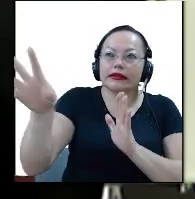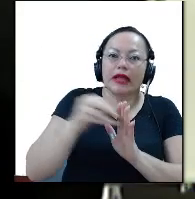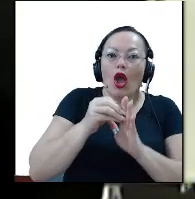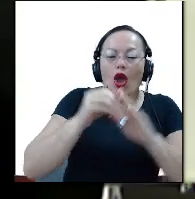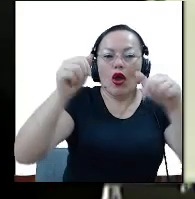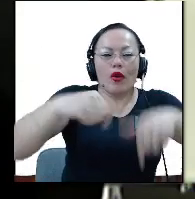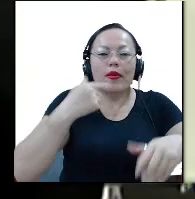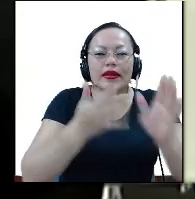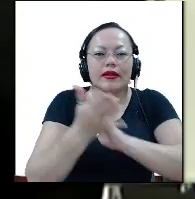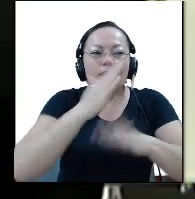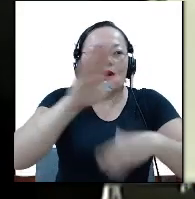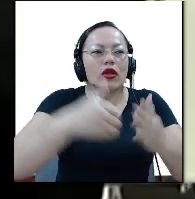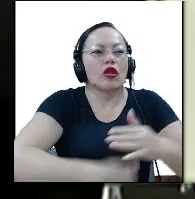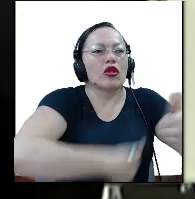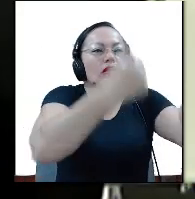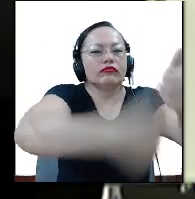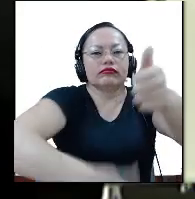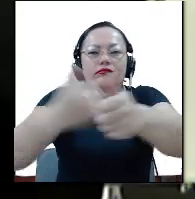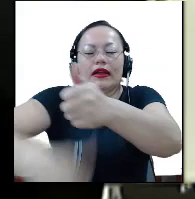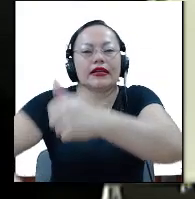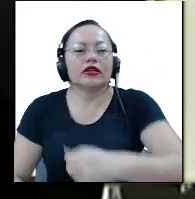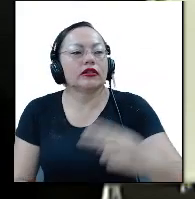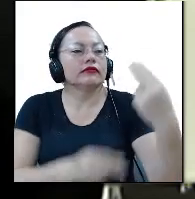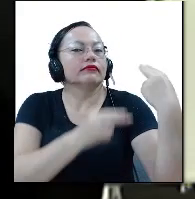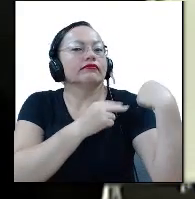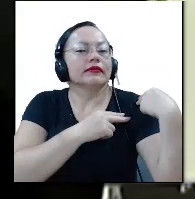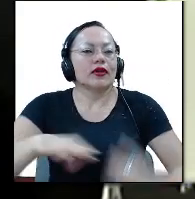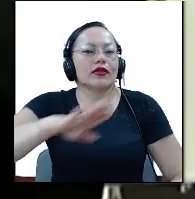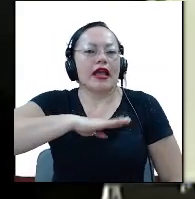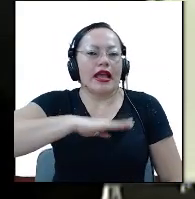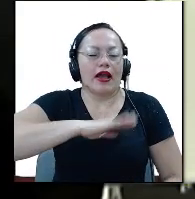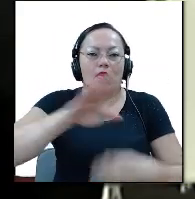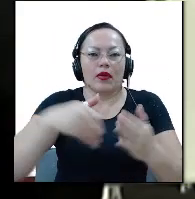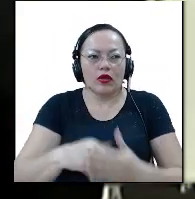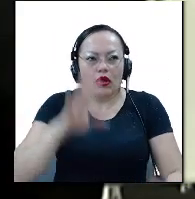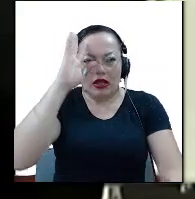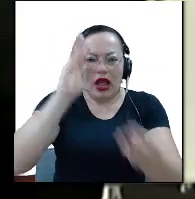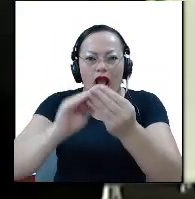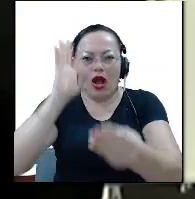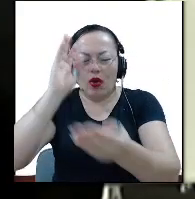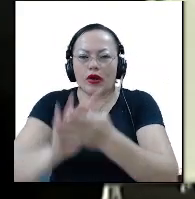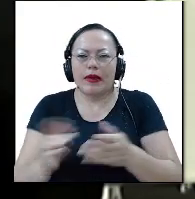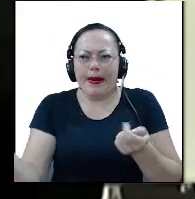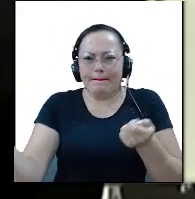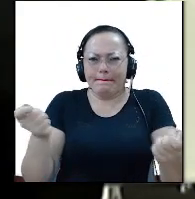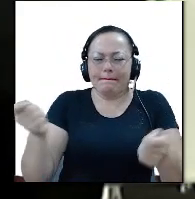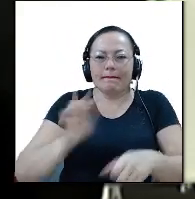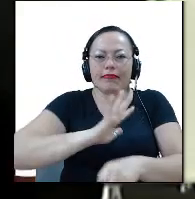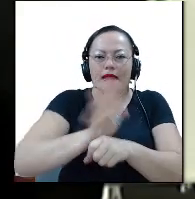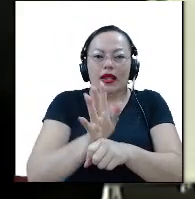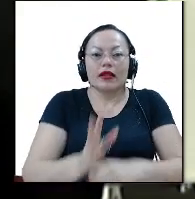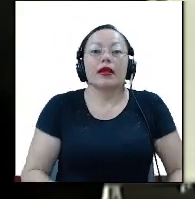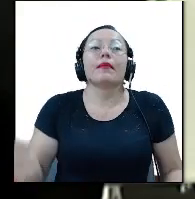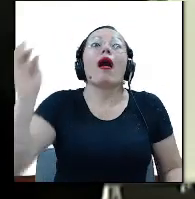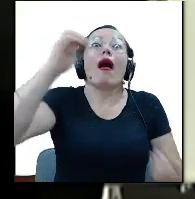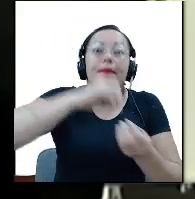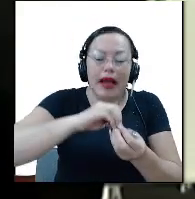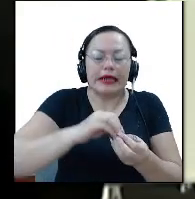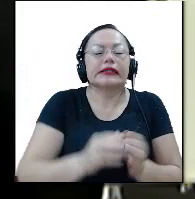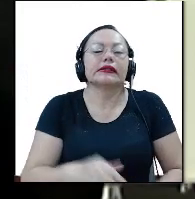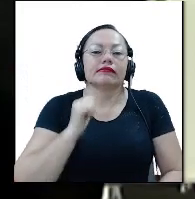cada uno de los alcaldes tomar las normas que a bien tuviese para contener el virus, pero que también se reactive